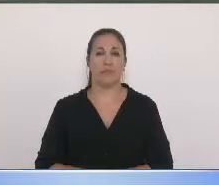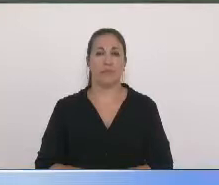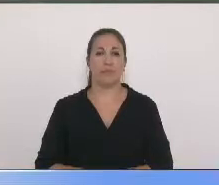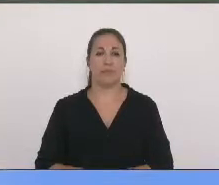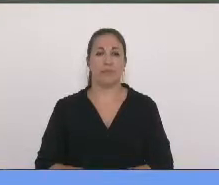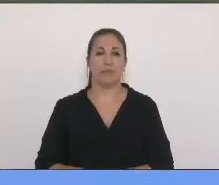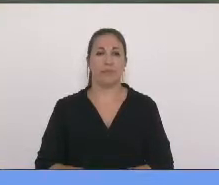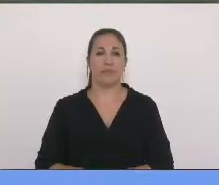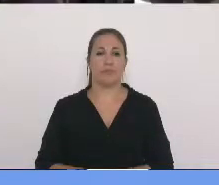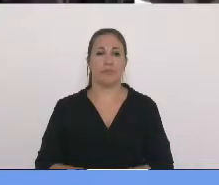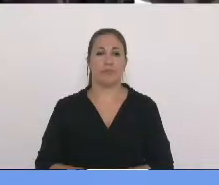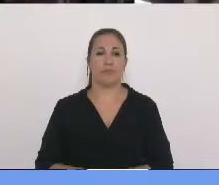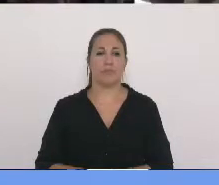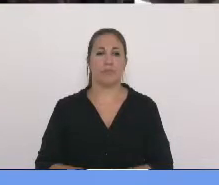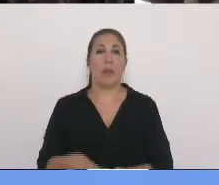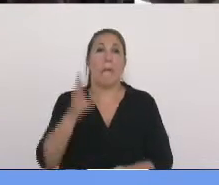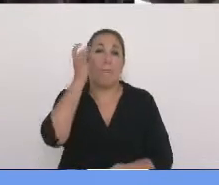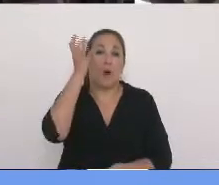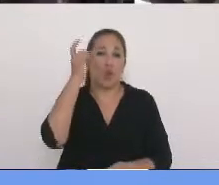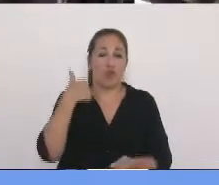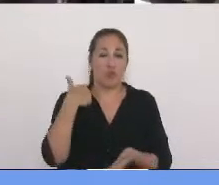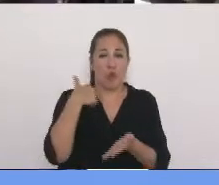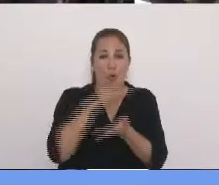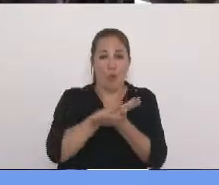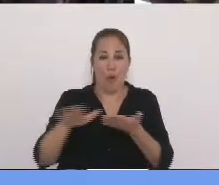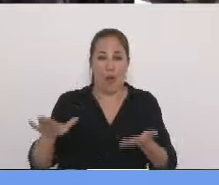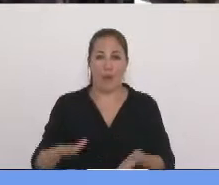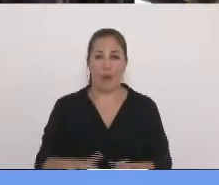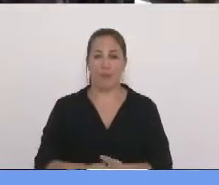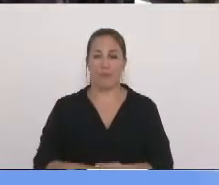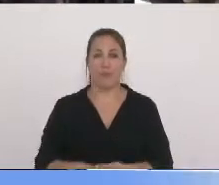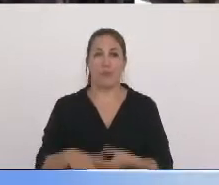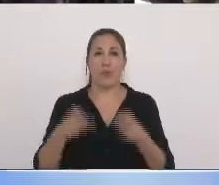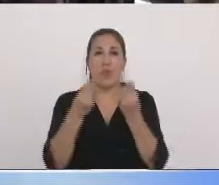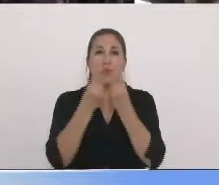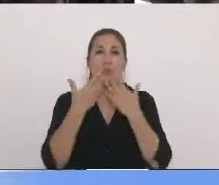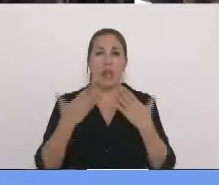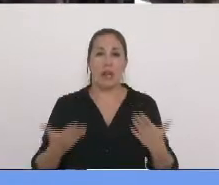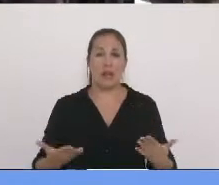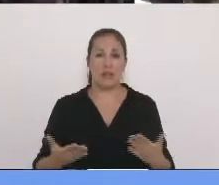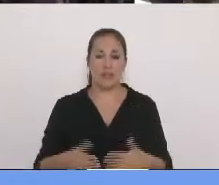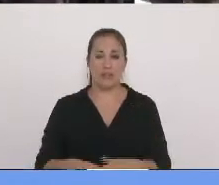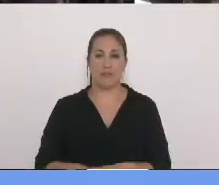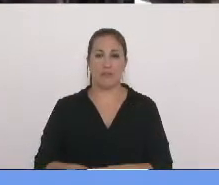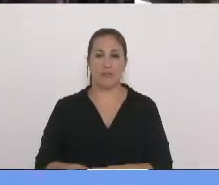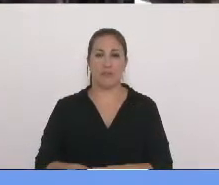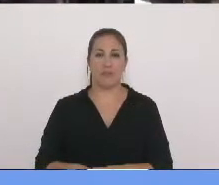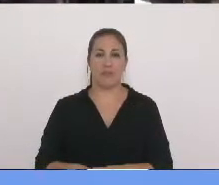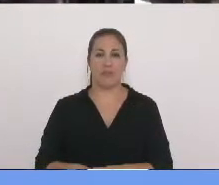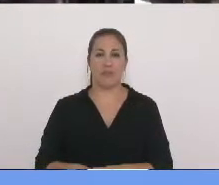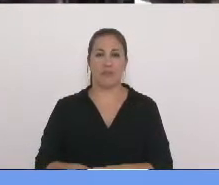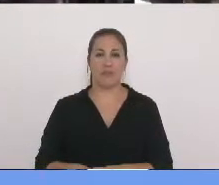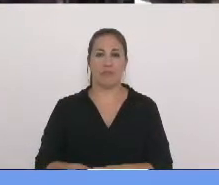perdón soy nuevo en esto muchas gracias señora presidenta bueno hoy